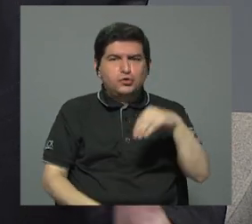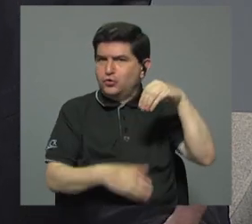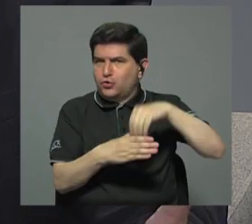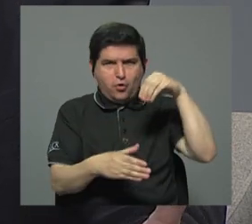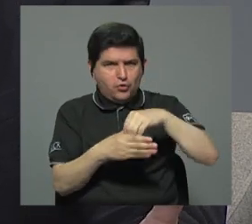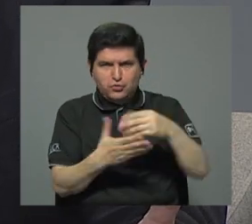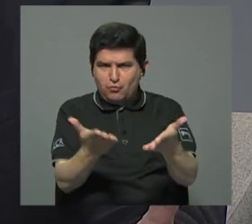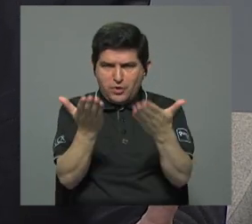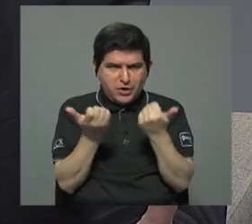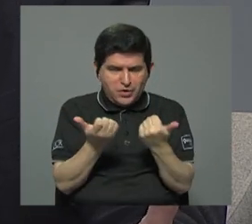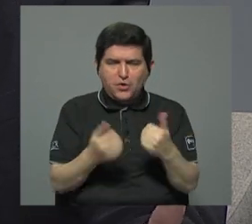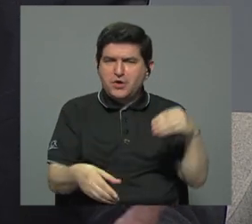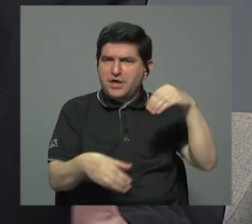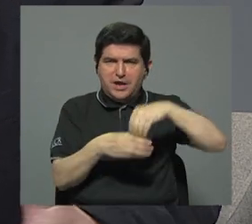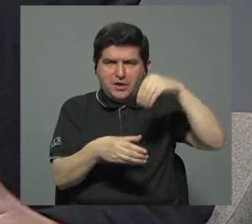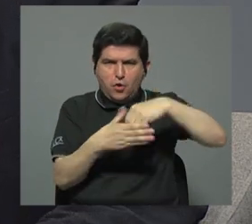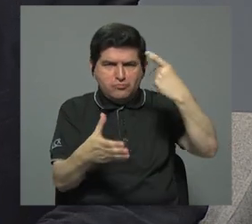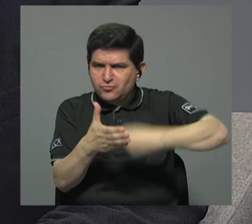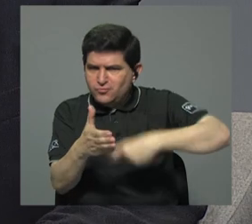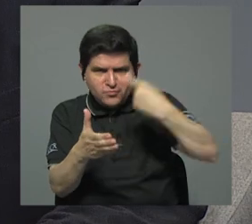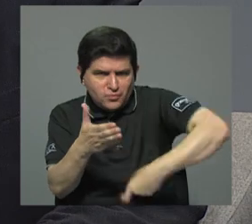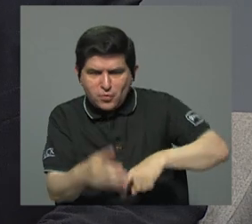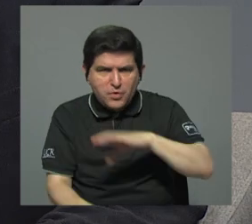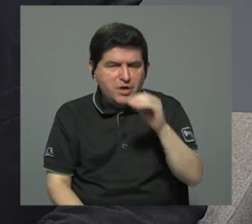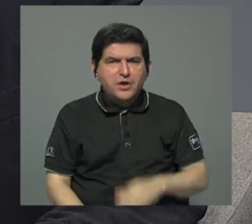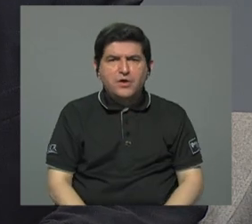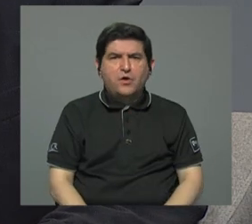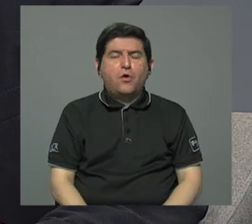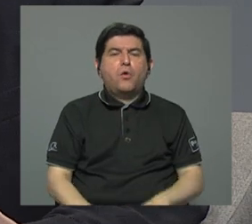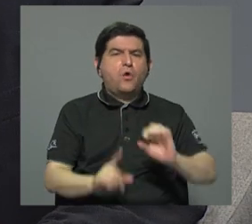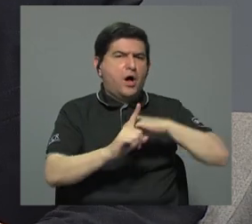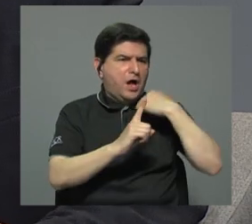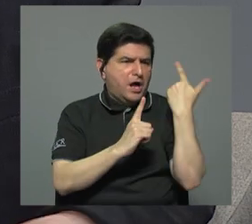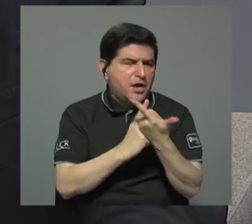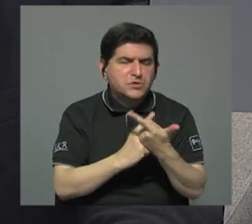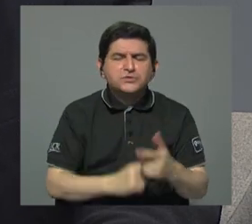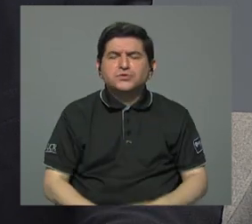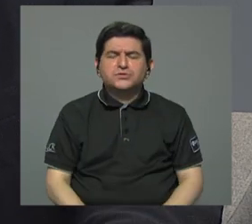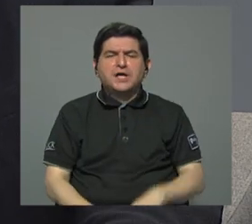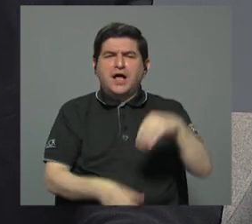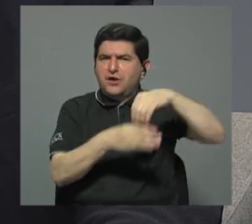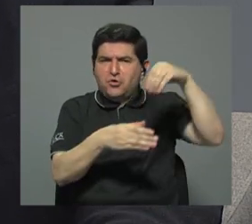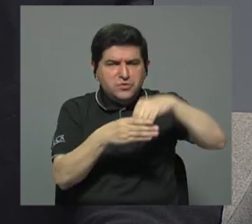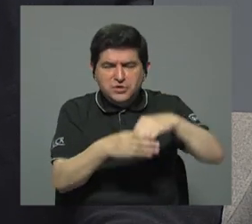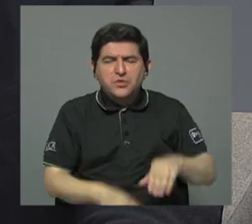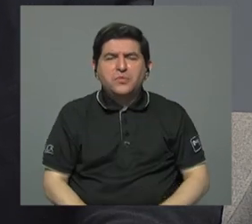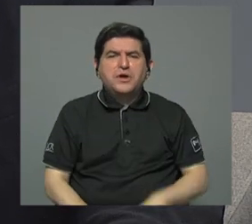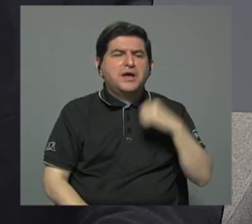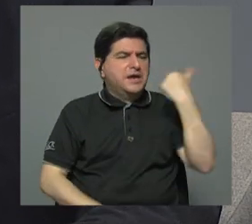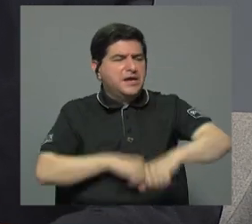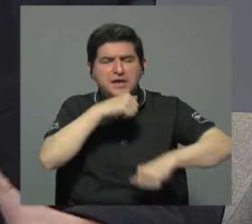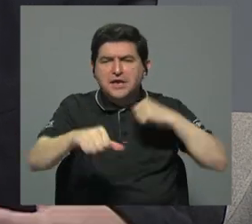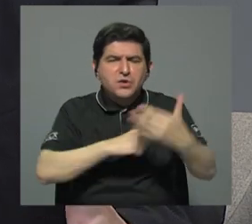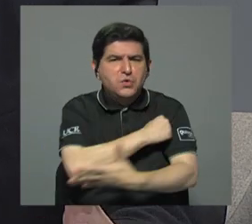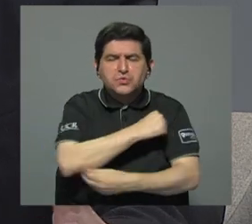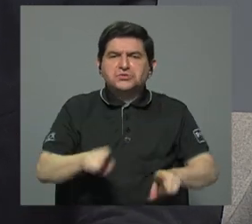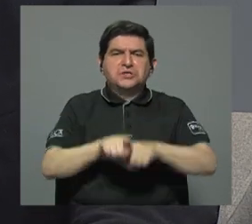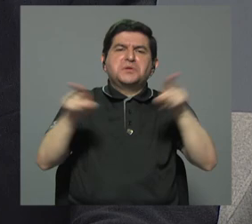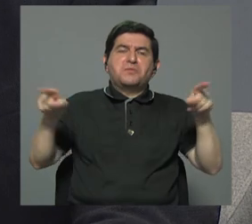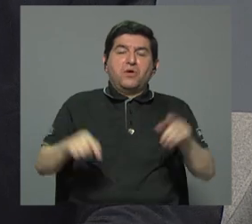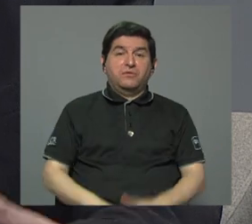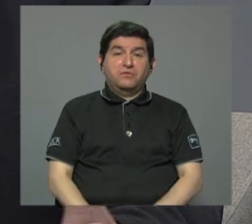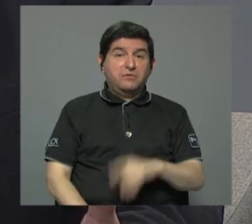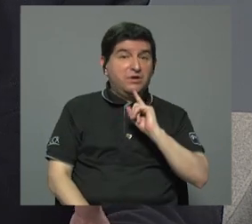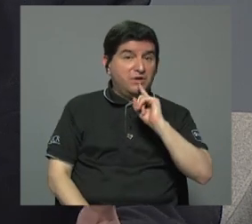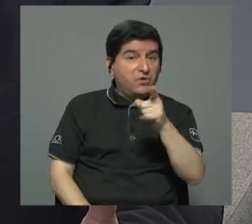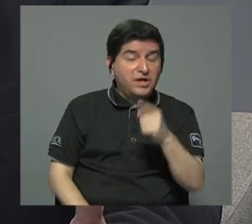contribuir, no quieren aportar con más impuestos, no quieren aportar con contribuciones sociales a la seguridad social y al combate a la pobreza. Lo otro que se